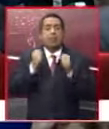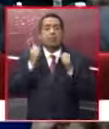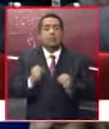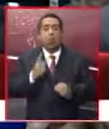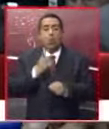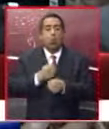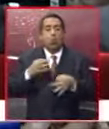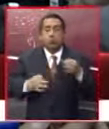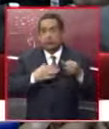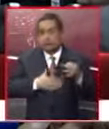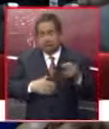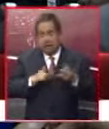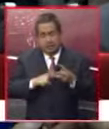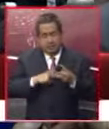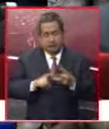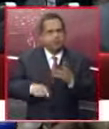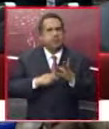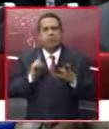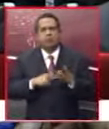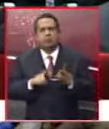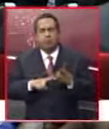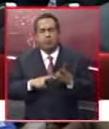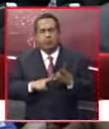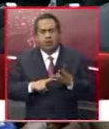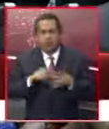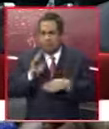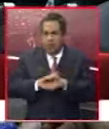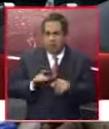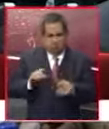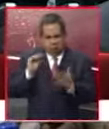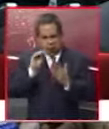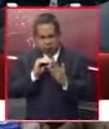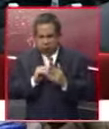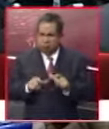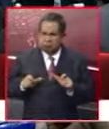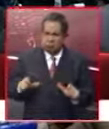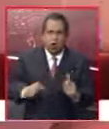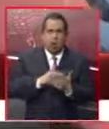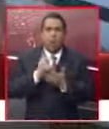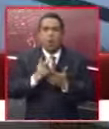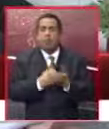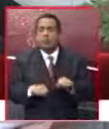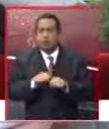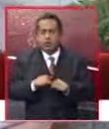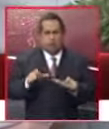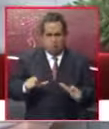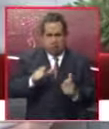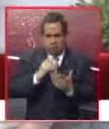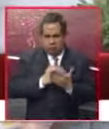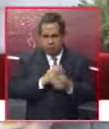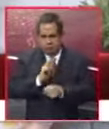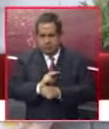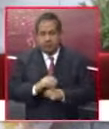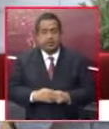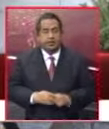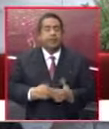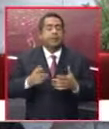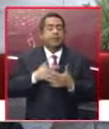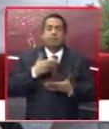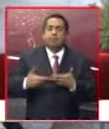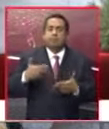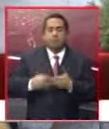y justicia. Cuarto, poner un blindaje a los programas sociales. Y hoy tenemos que concentrar la